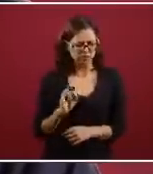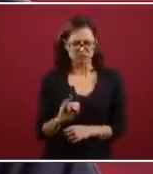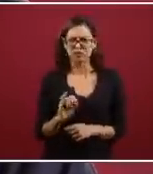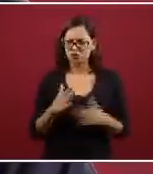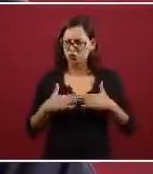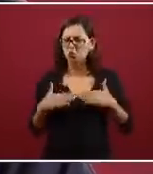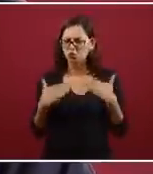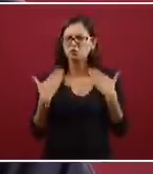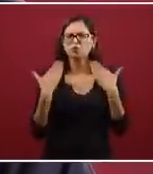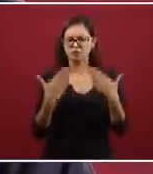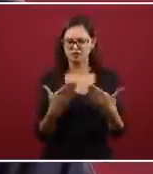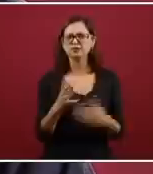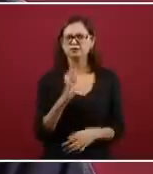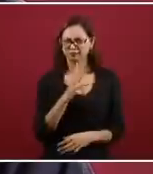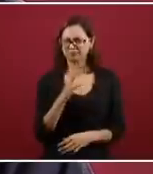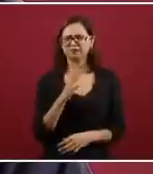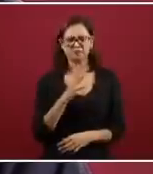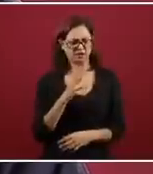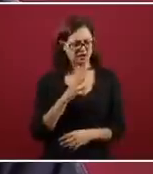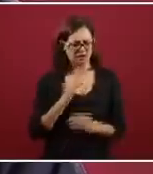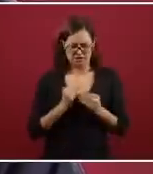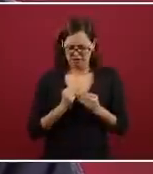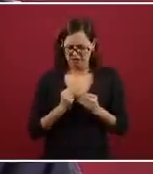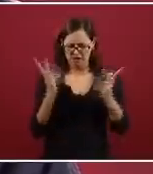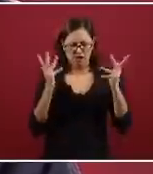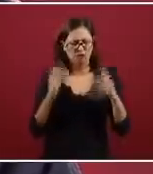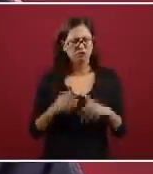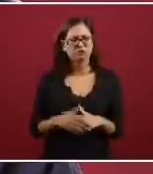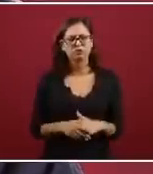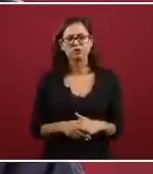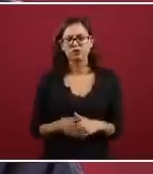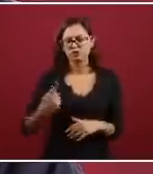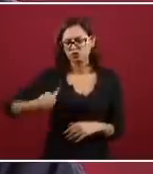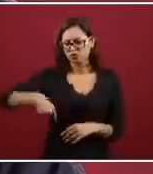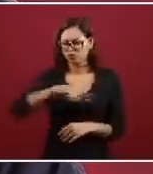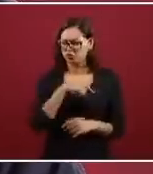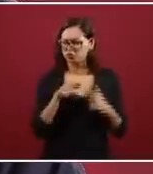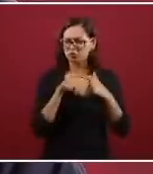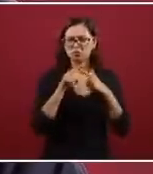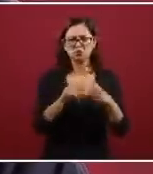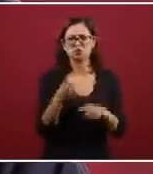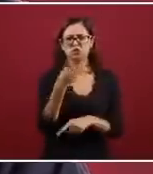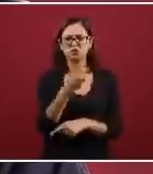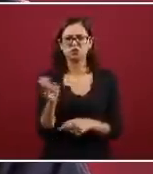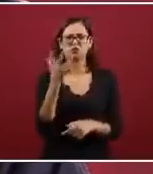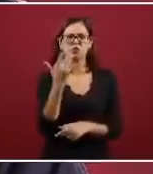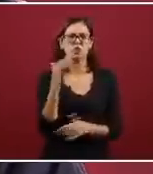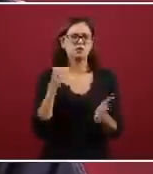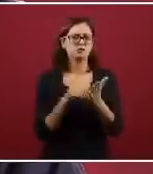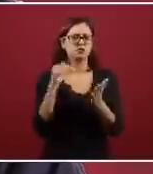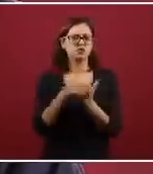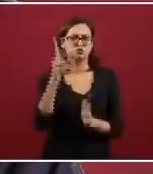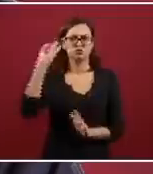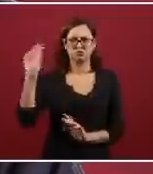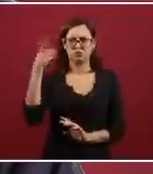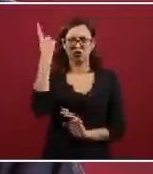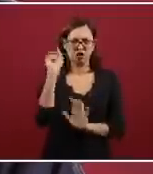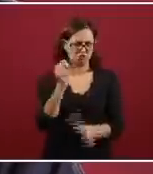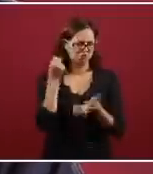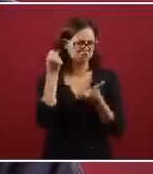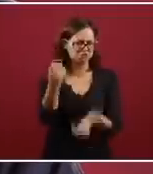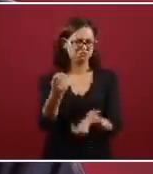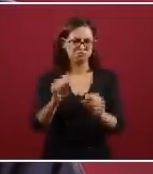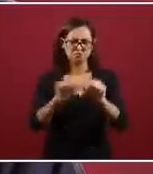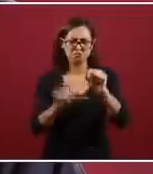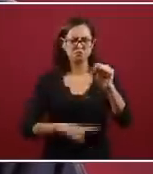Yo todavía este año hemos estado invirtiendo la cantidad de casi 350 millones de dólares. Tenemos absoluta confianza en